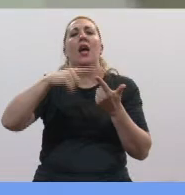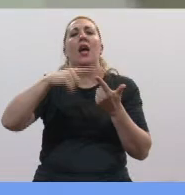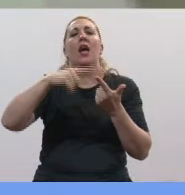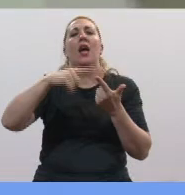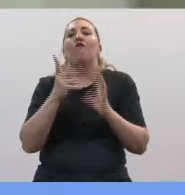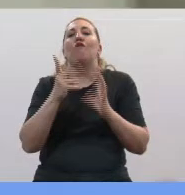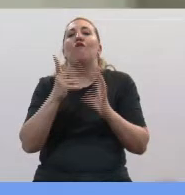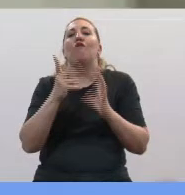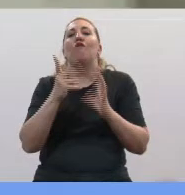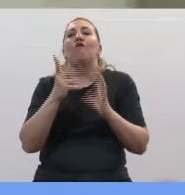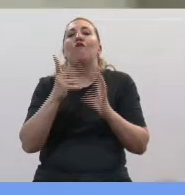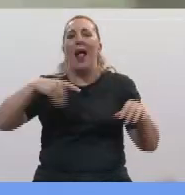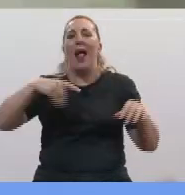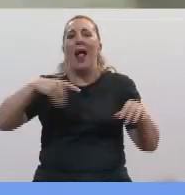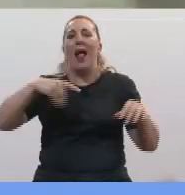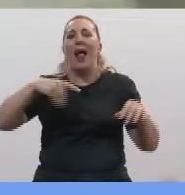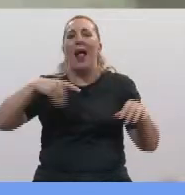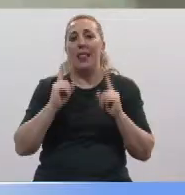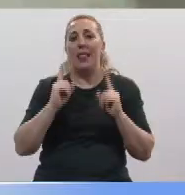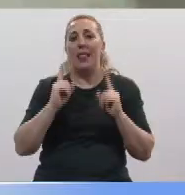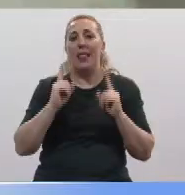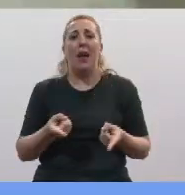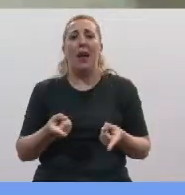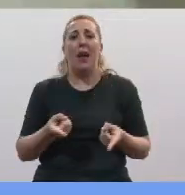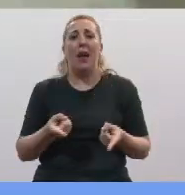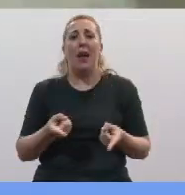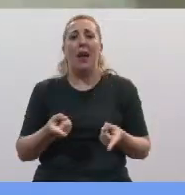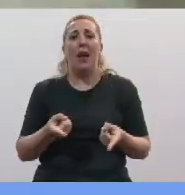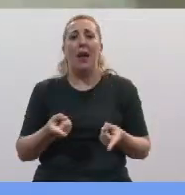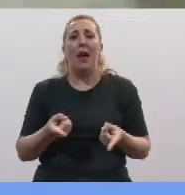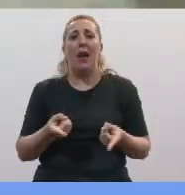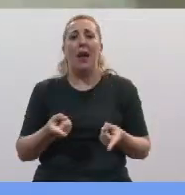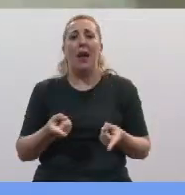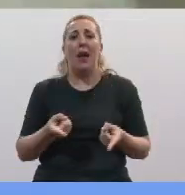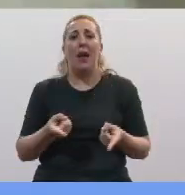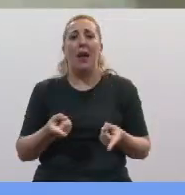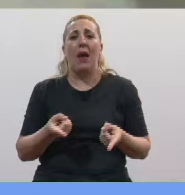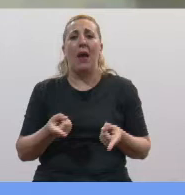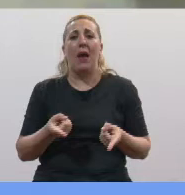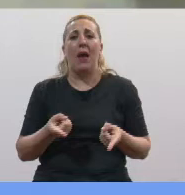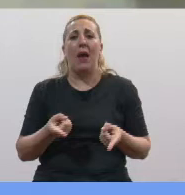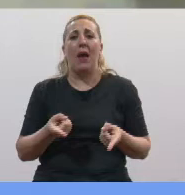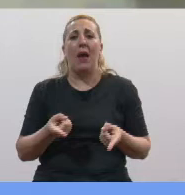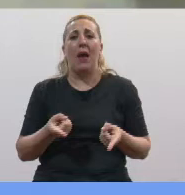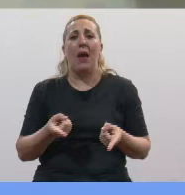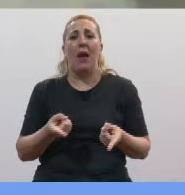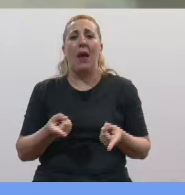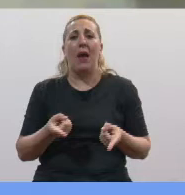natural, fue además una figura de una enorme